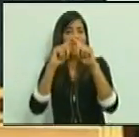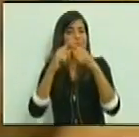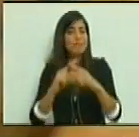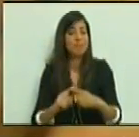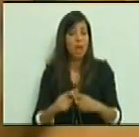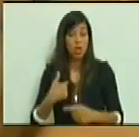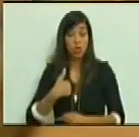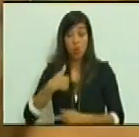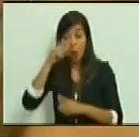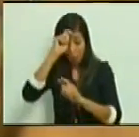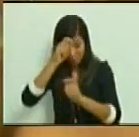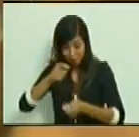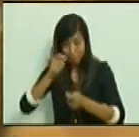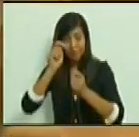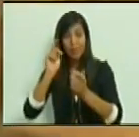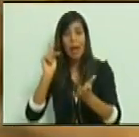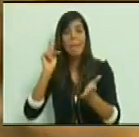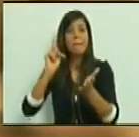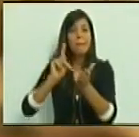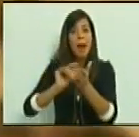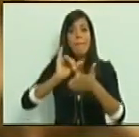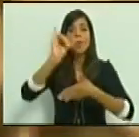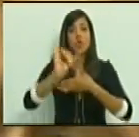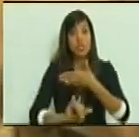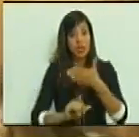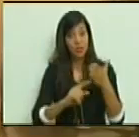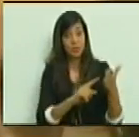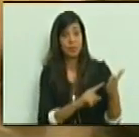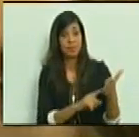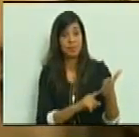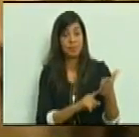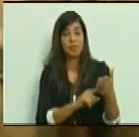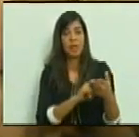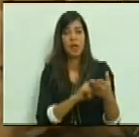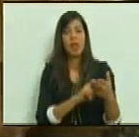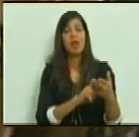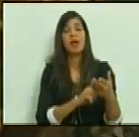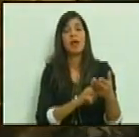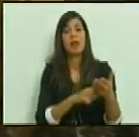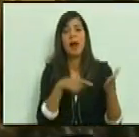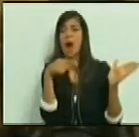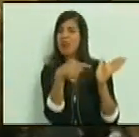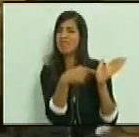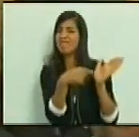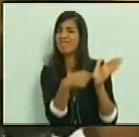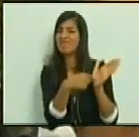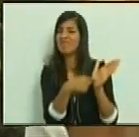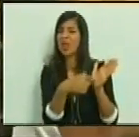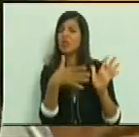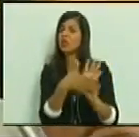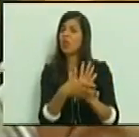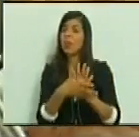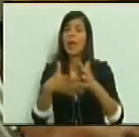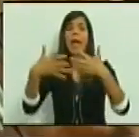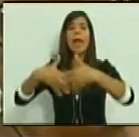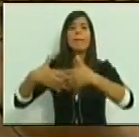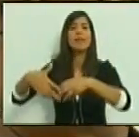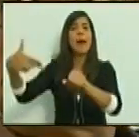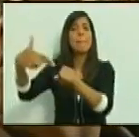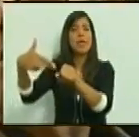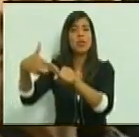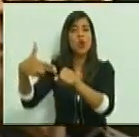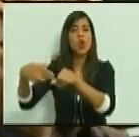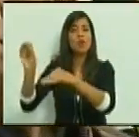constituyente de entonces de participar en el mismo. La protección que allí se le dio al caso PDVSA, el